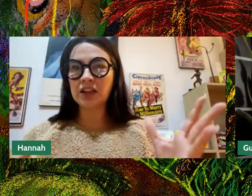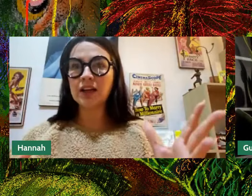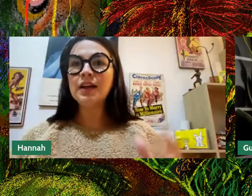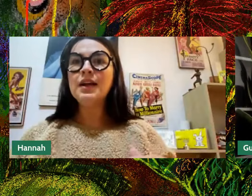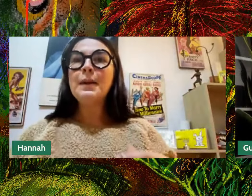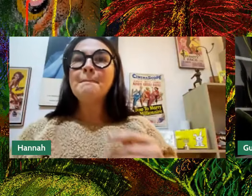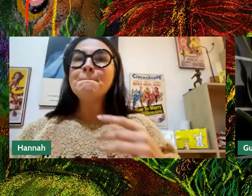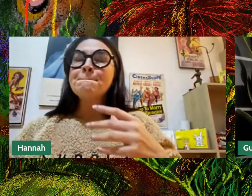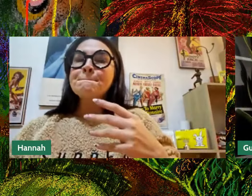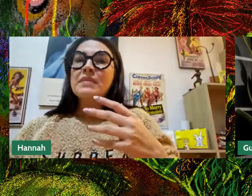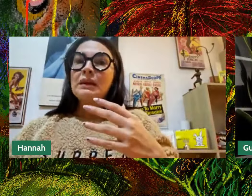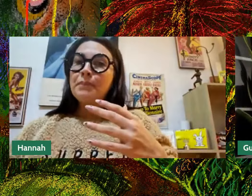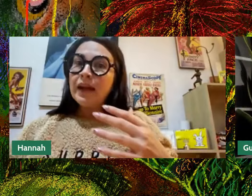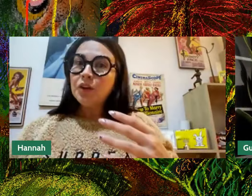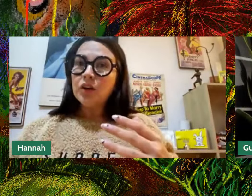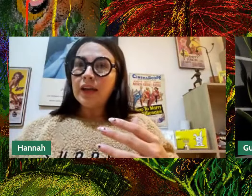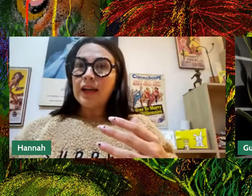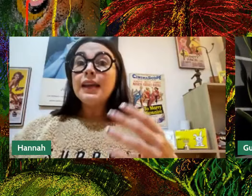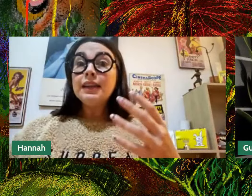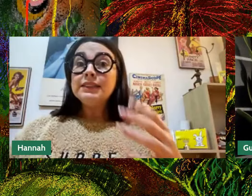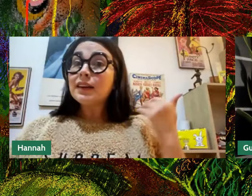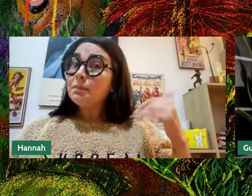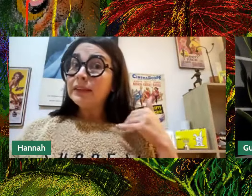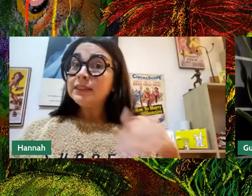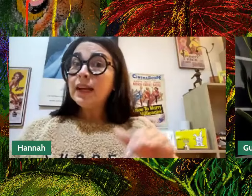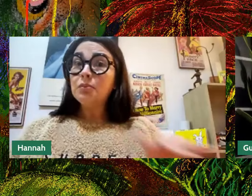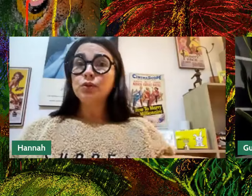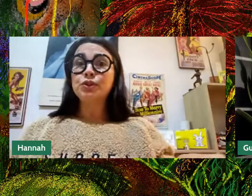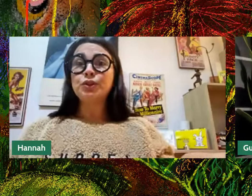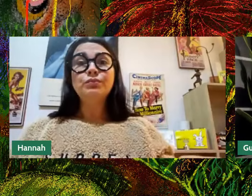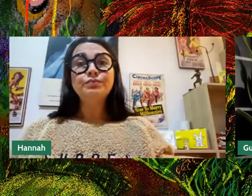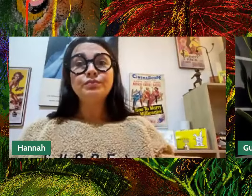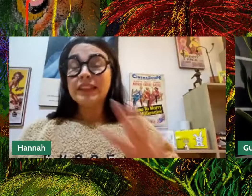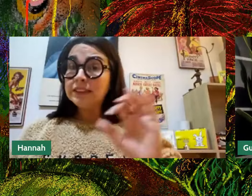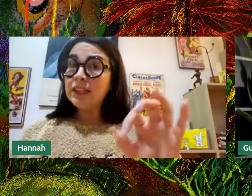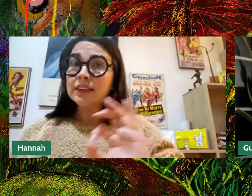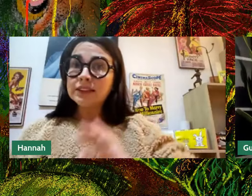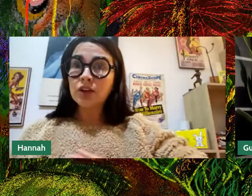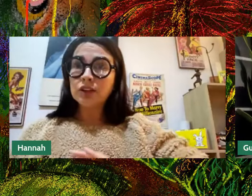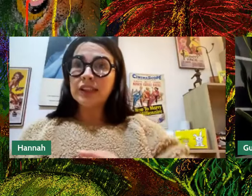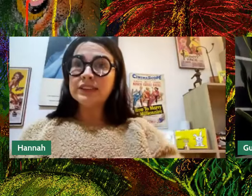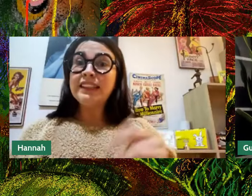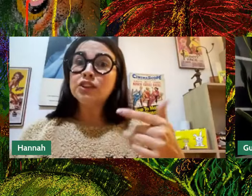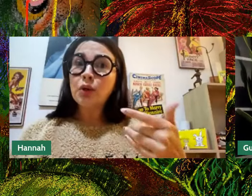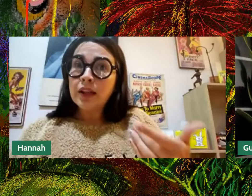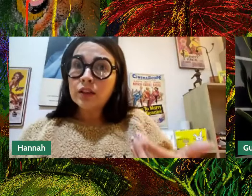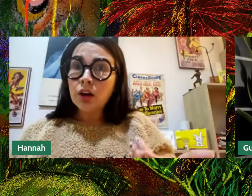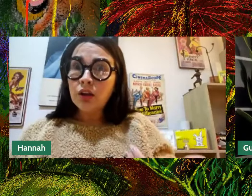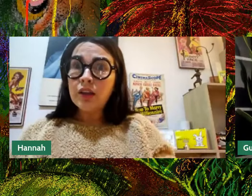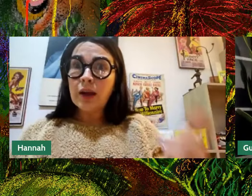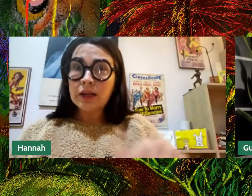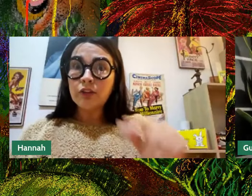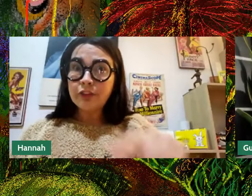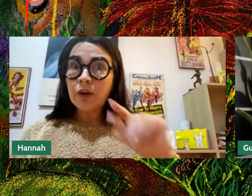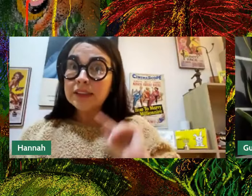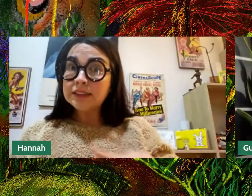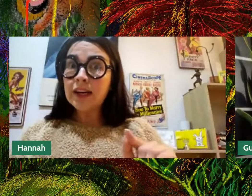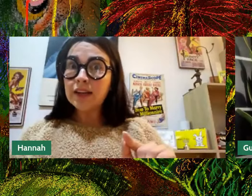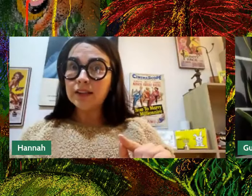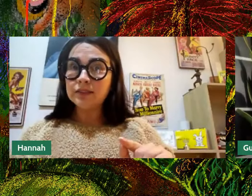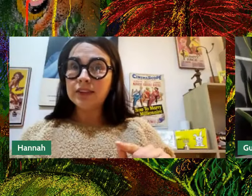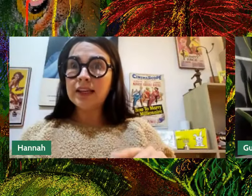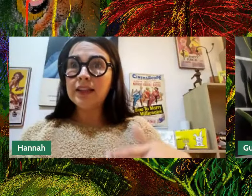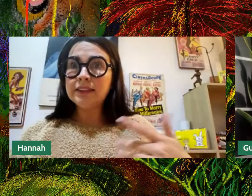como una carta, pero él ahí se arrepentía mucho de ciertas cosas y sobre todo de haber confiado